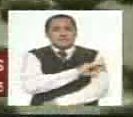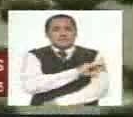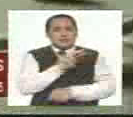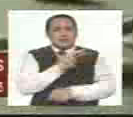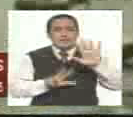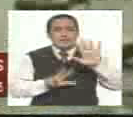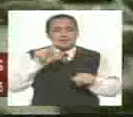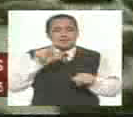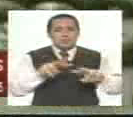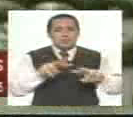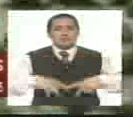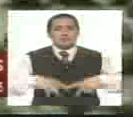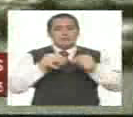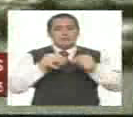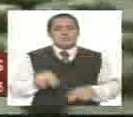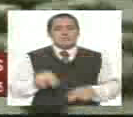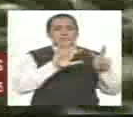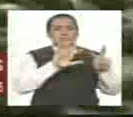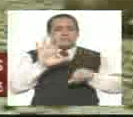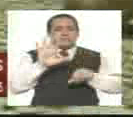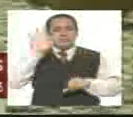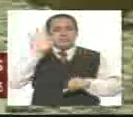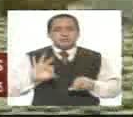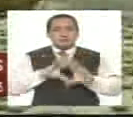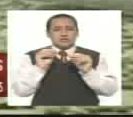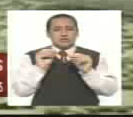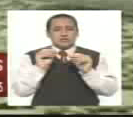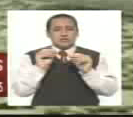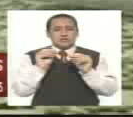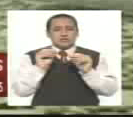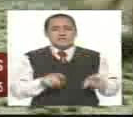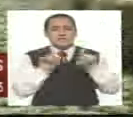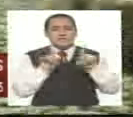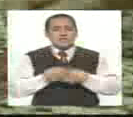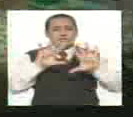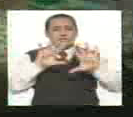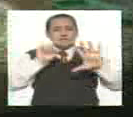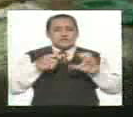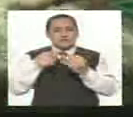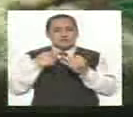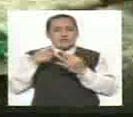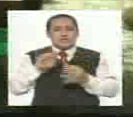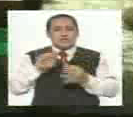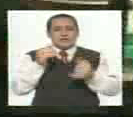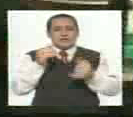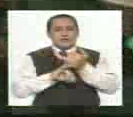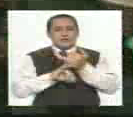2013 un incremento de 75% de becas para alcanzar a los 10.000 becarios.